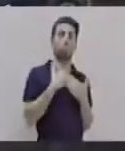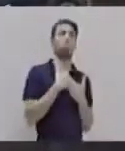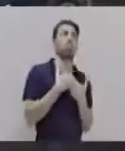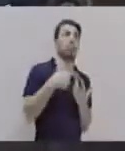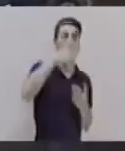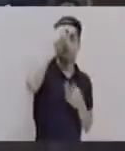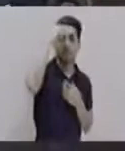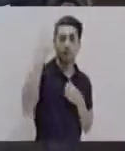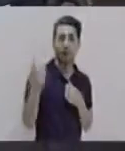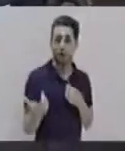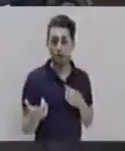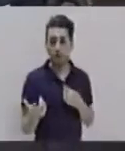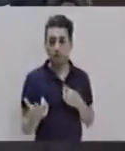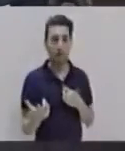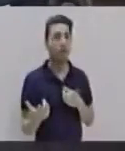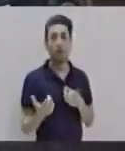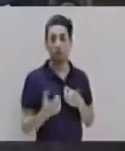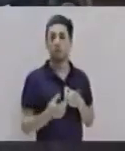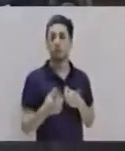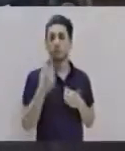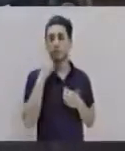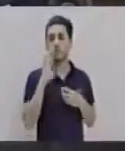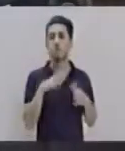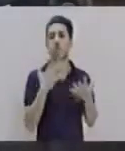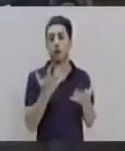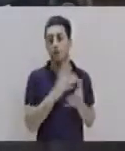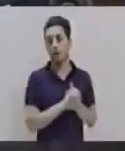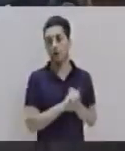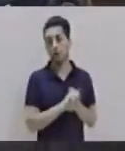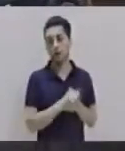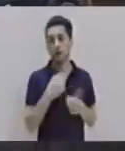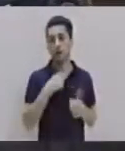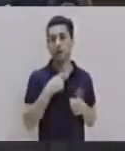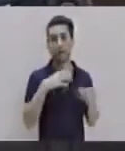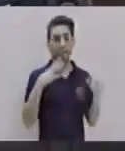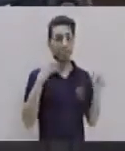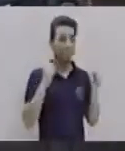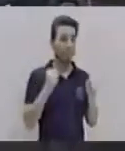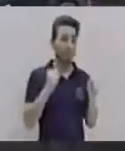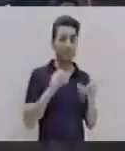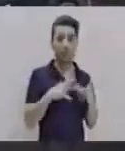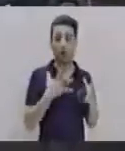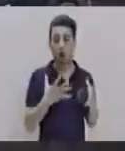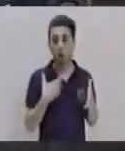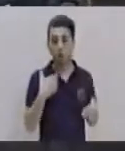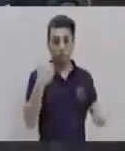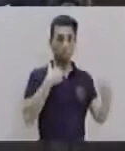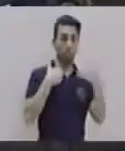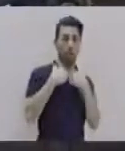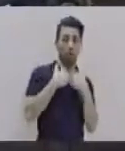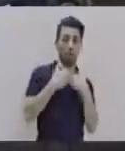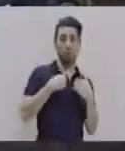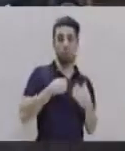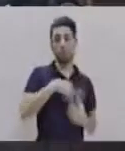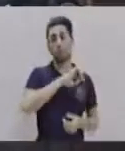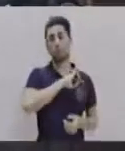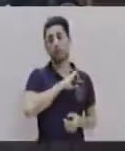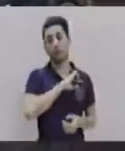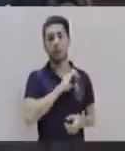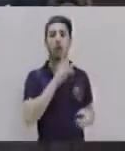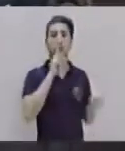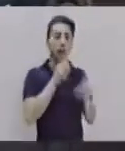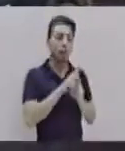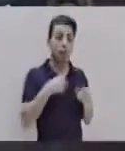ir o a beneficiarnos, el que nosotros, por ejemplo, si tenemos alguna dificultad, no solo nos va a afectar personalmente, sino que